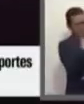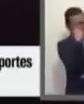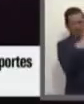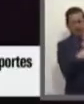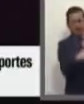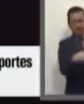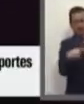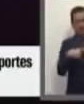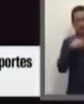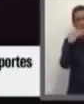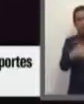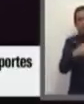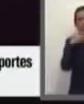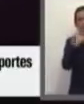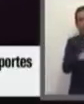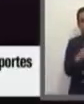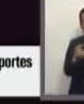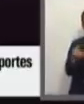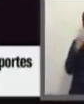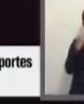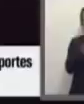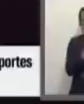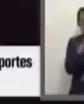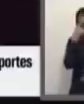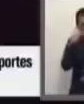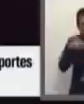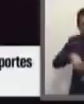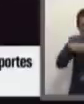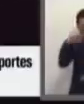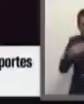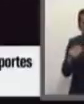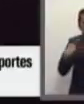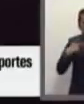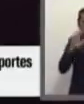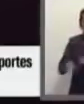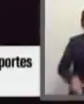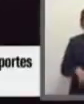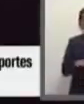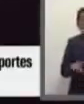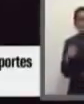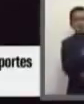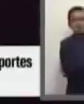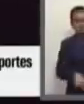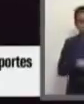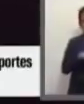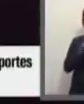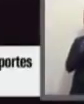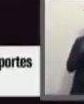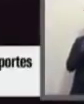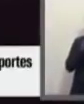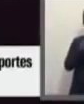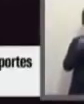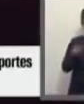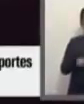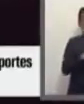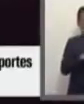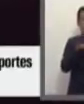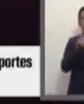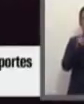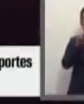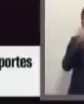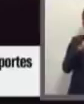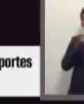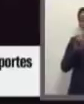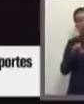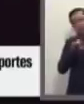la negligencia criminal que ha costado vidas a este país, Rosario Robles, Felipe del Sagrado